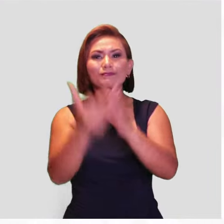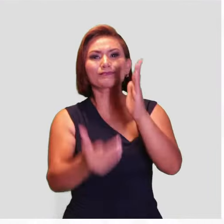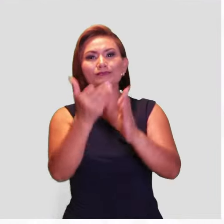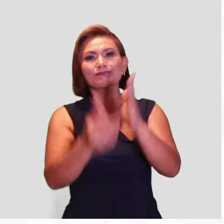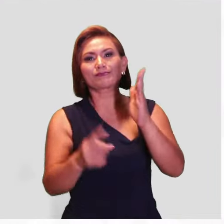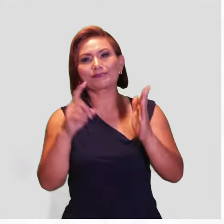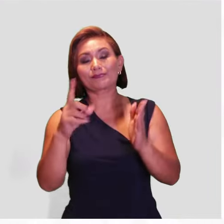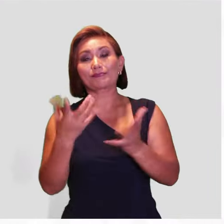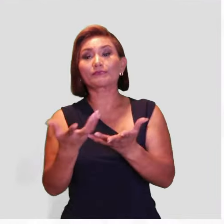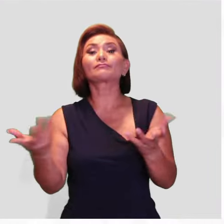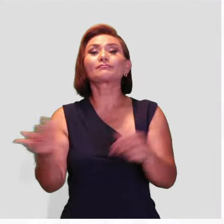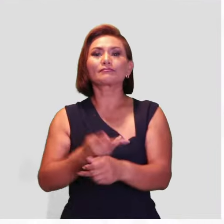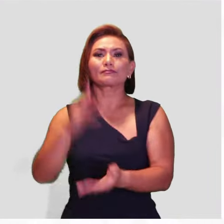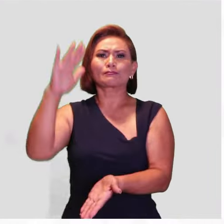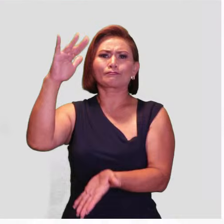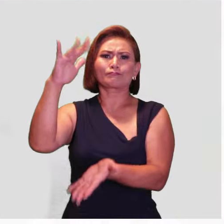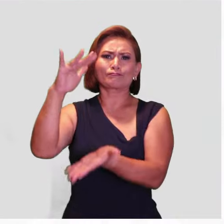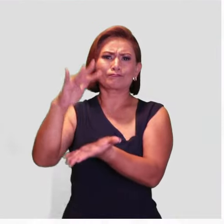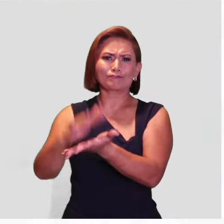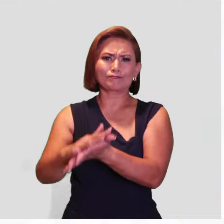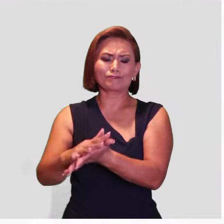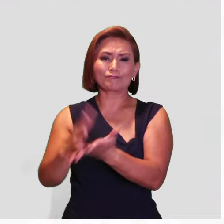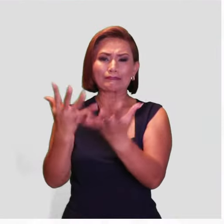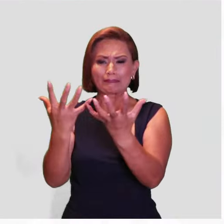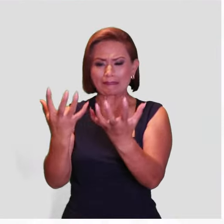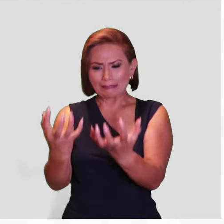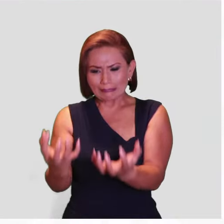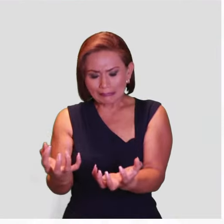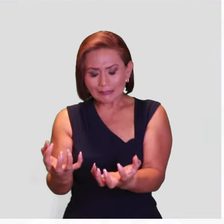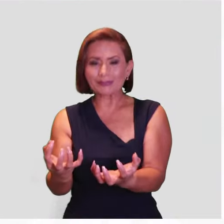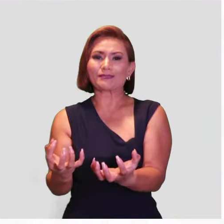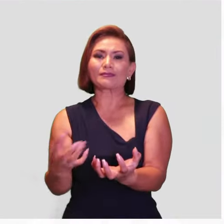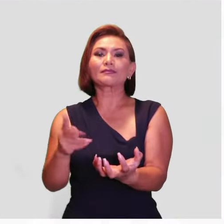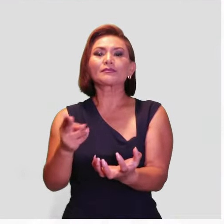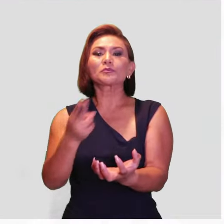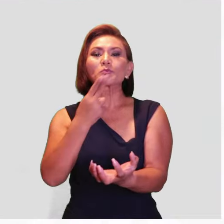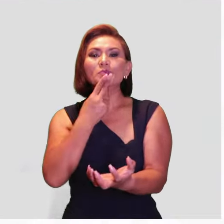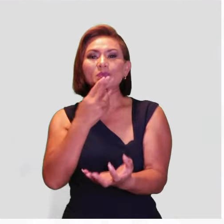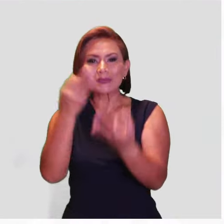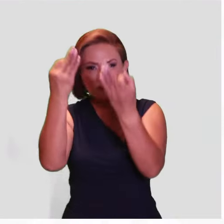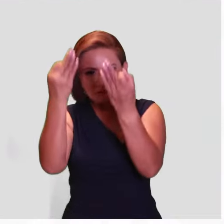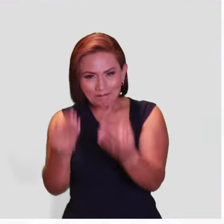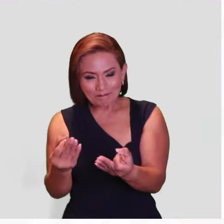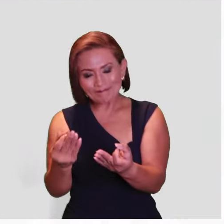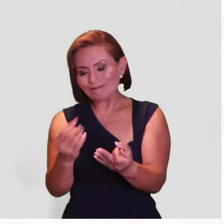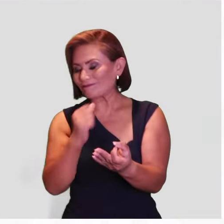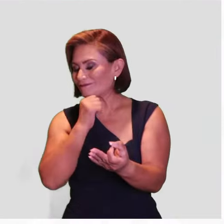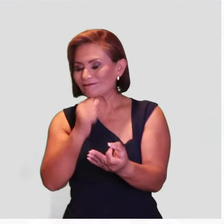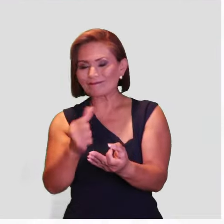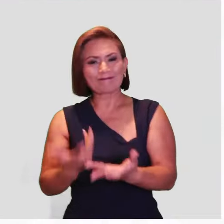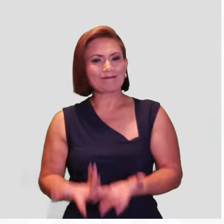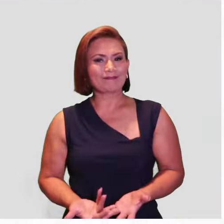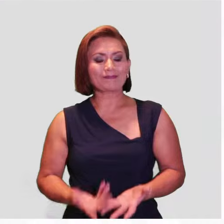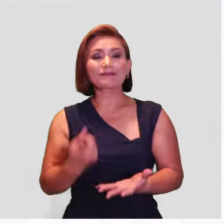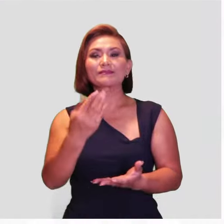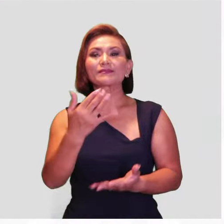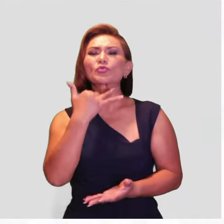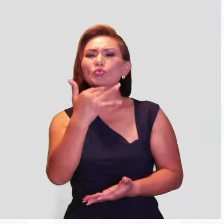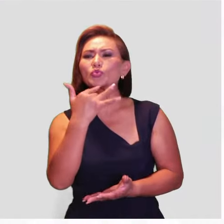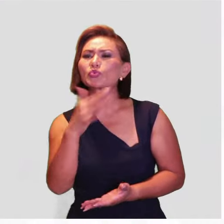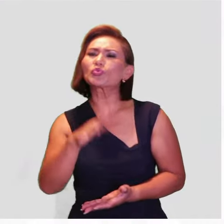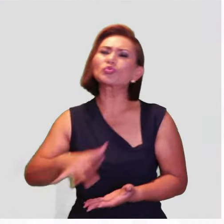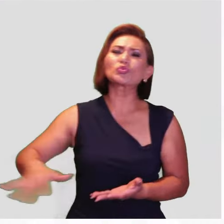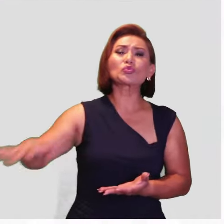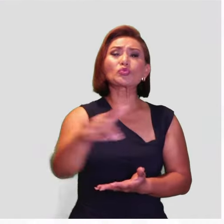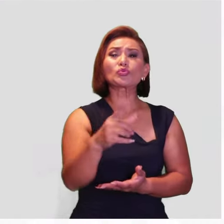con estos procesos operativos. Sin embargo, el uso ineficiente y la contaminación están exacerbando la escasez de agua